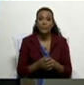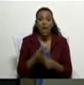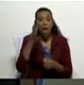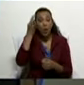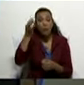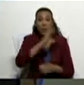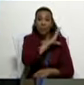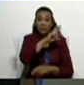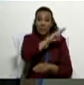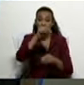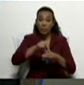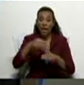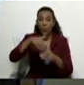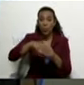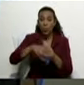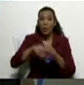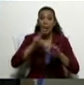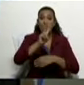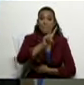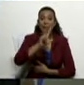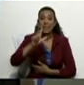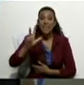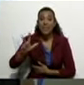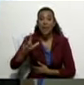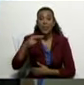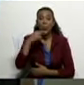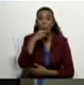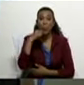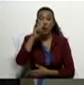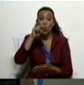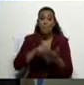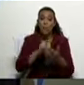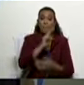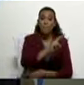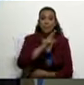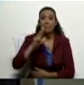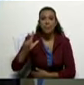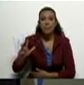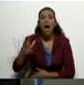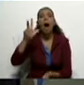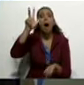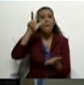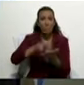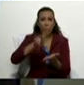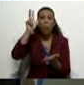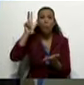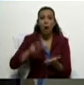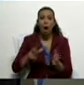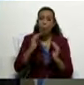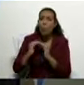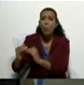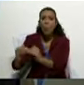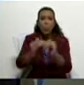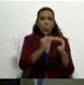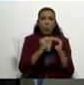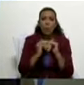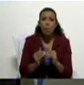Consejo Nacional Electoral en fecha 23 de octubre del 2023 aprobó por unanimidad